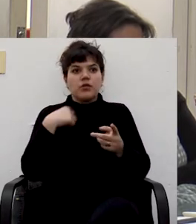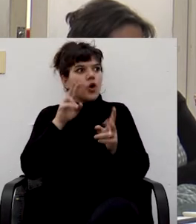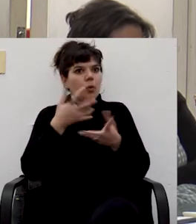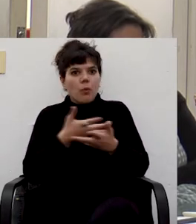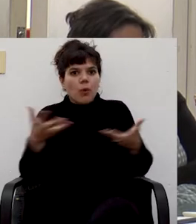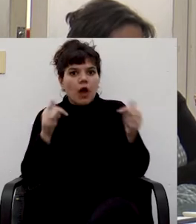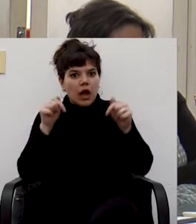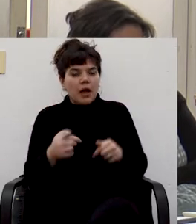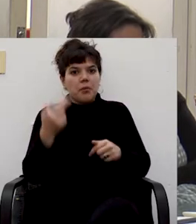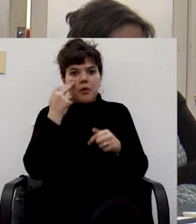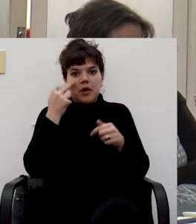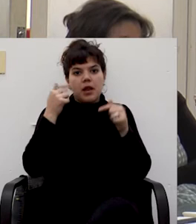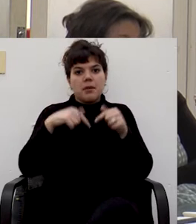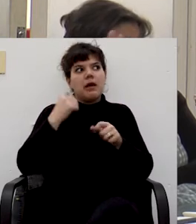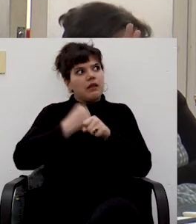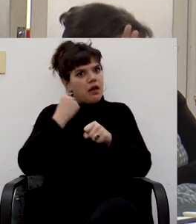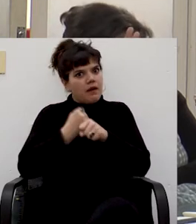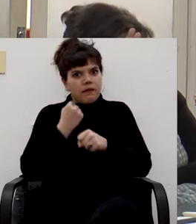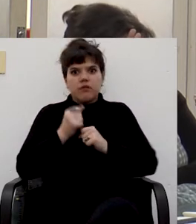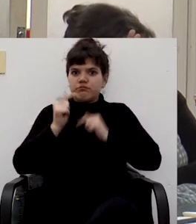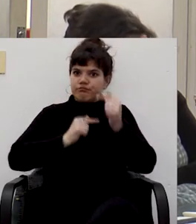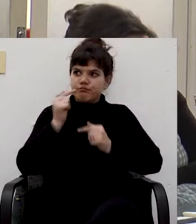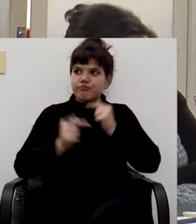estas problemáticas y trabaja y acciona